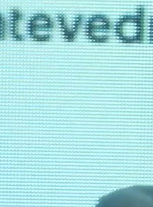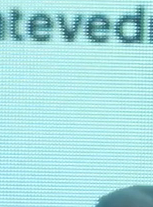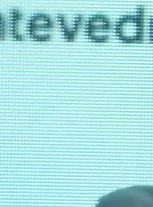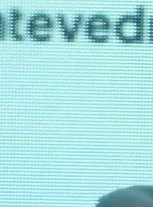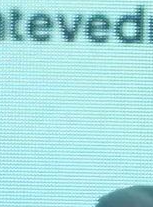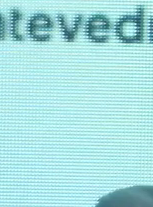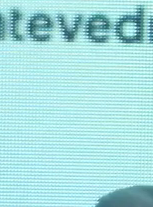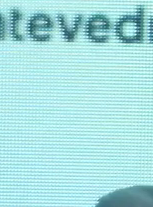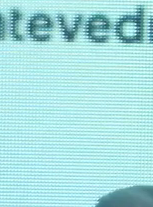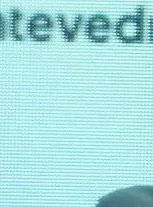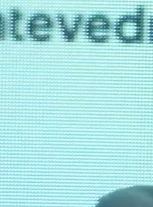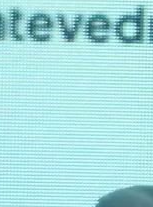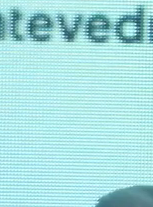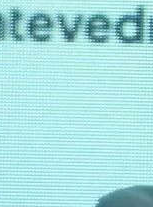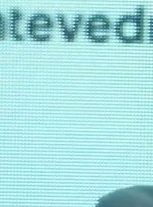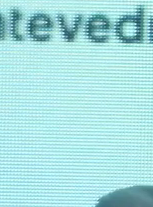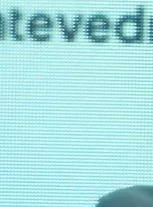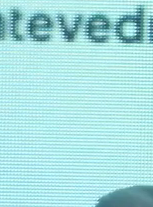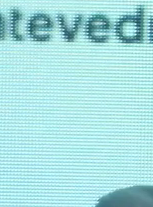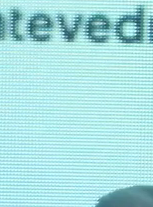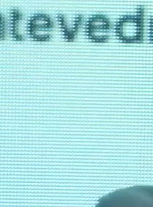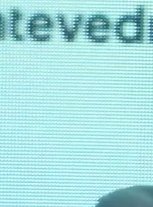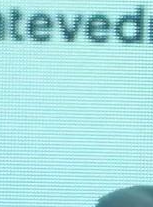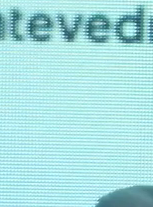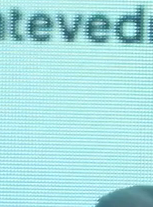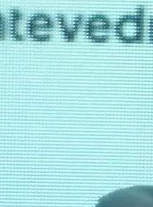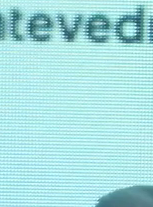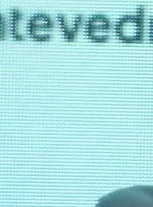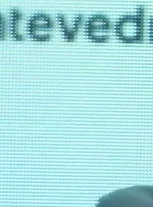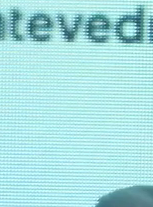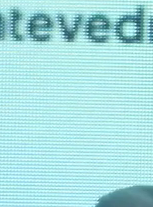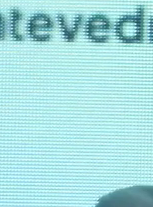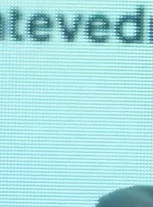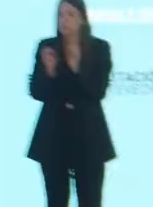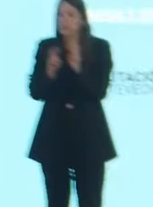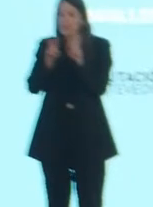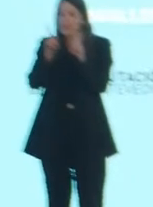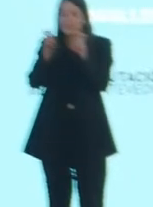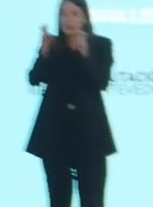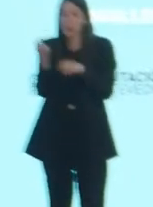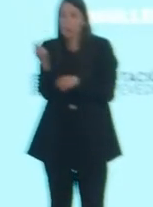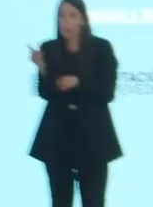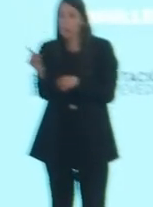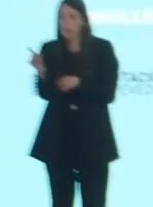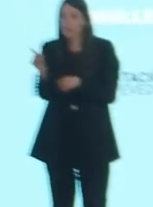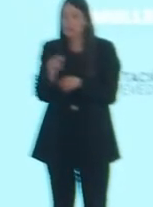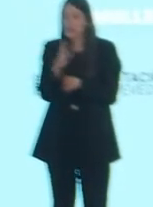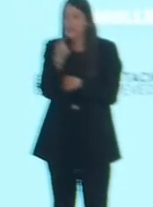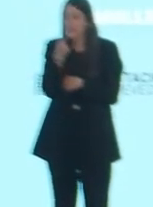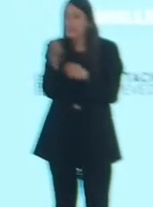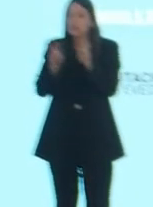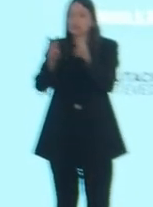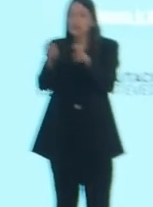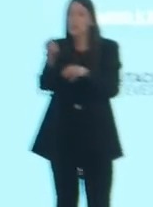política, les interesa la economía, les interesa, por supuesto, la moda. Cuando a mí me han dado la oportunidad